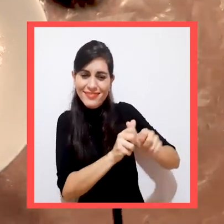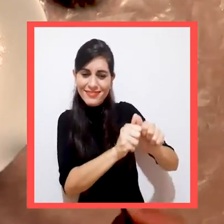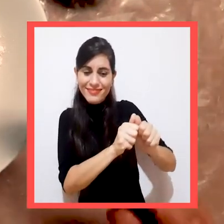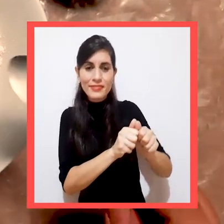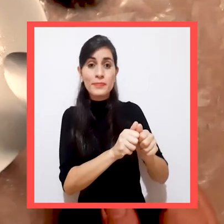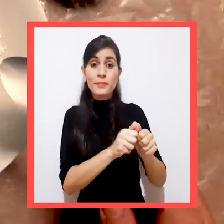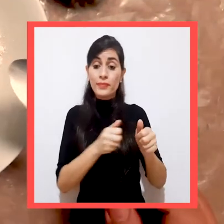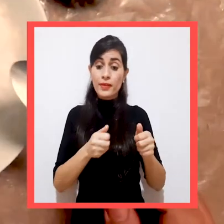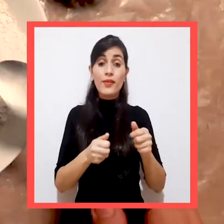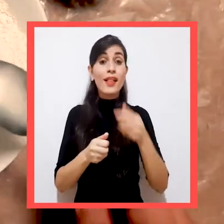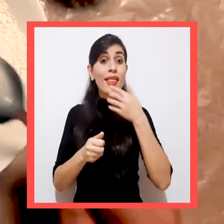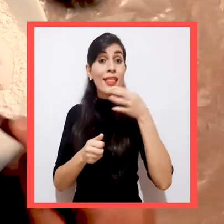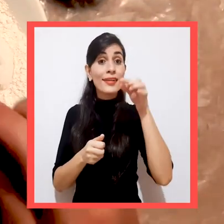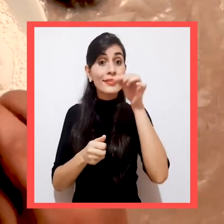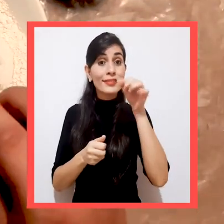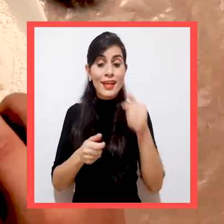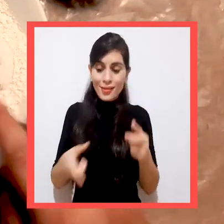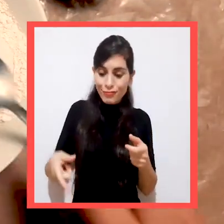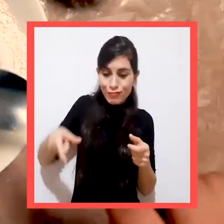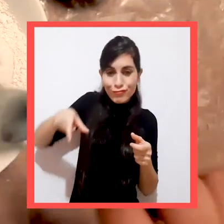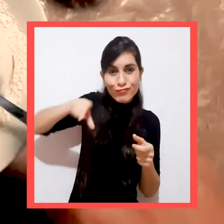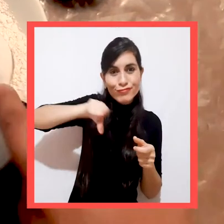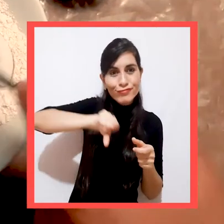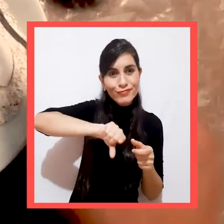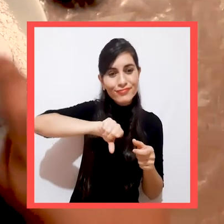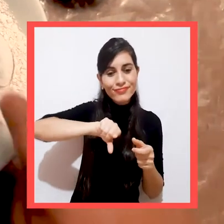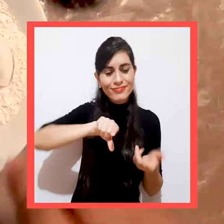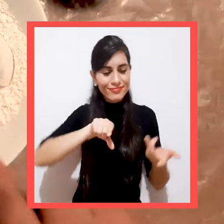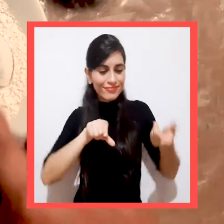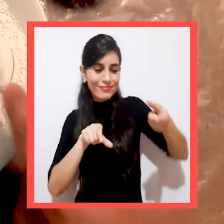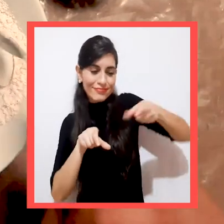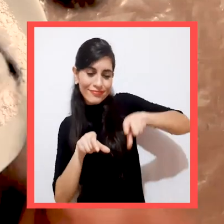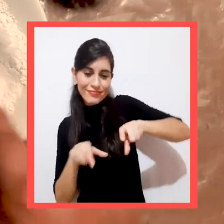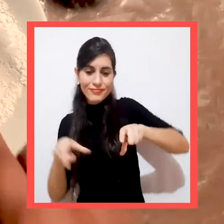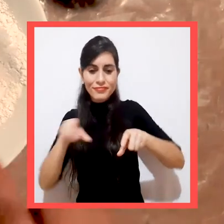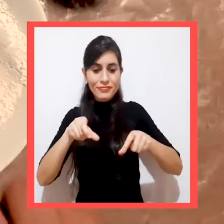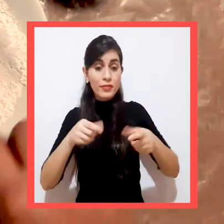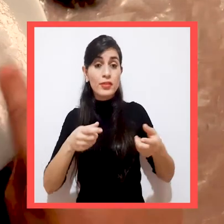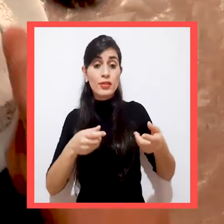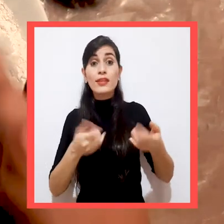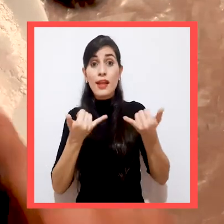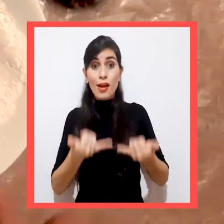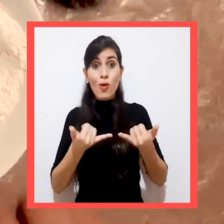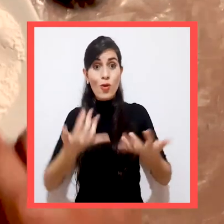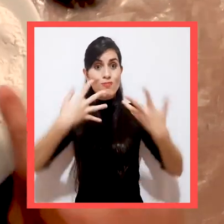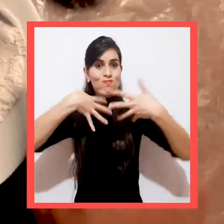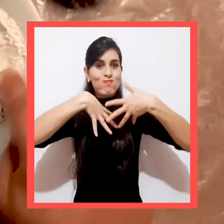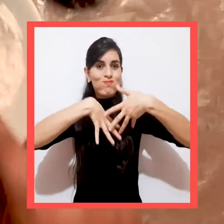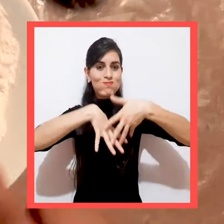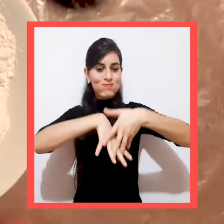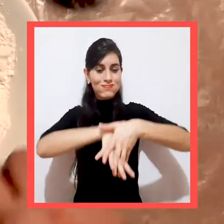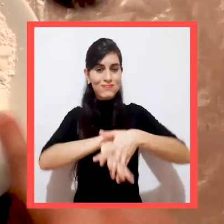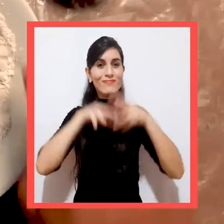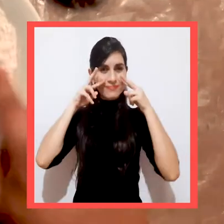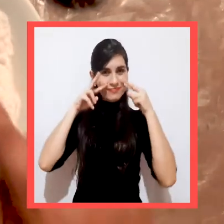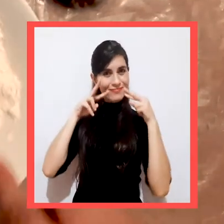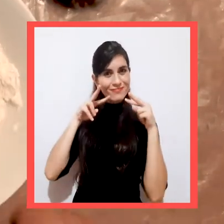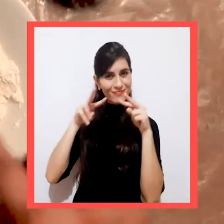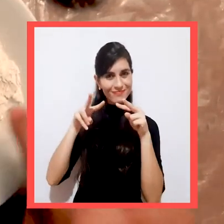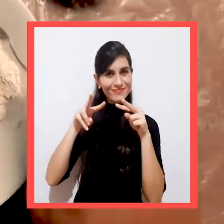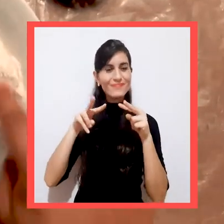Luego la sal y mezclamos así estos dos ingredientes.